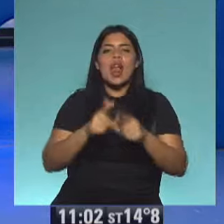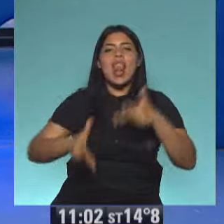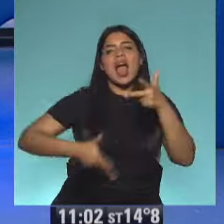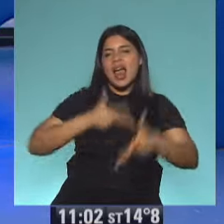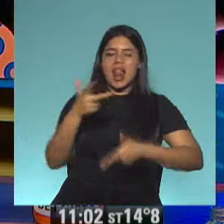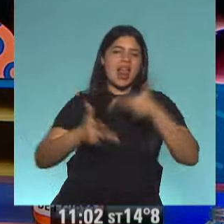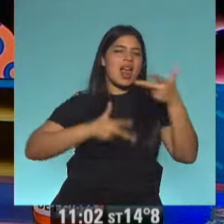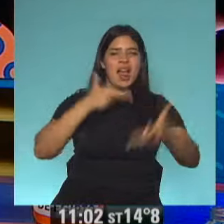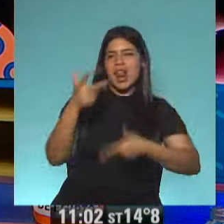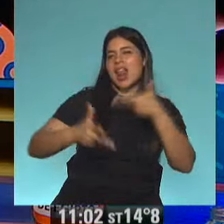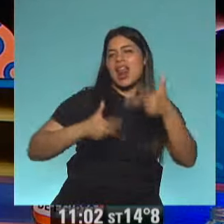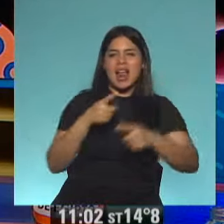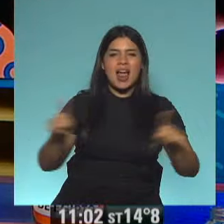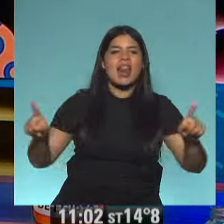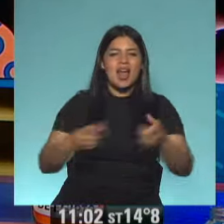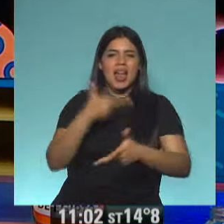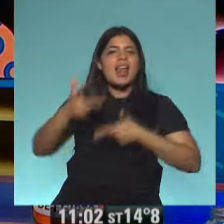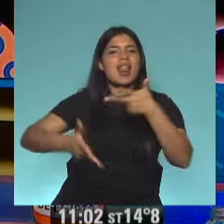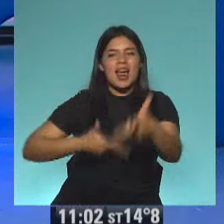ira.